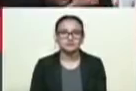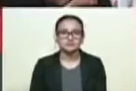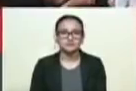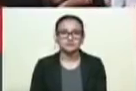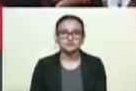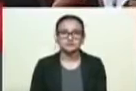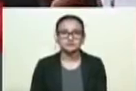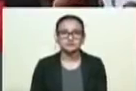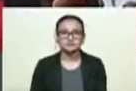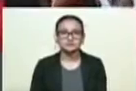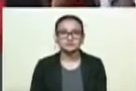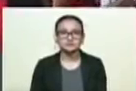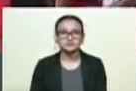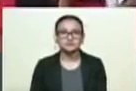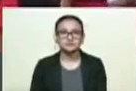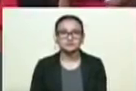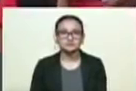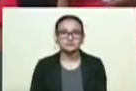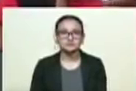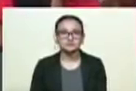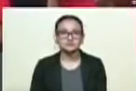Así es que cantan los raperos, ¿no?